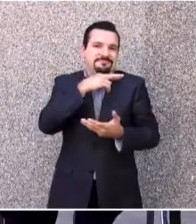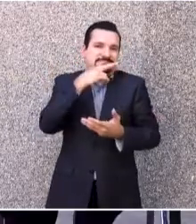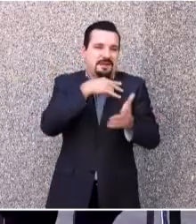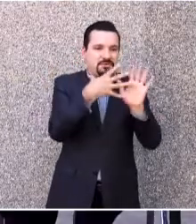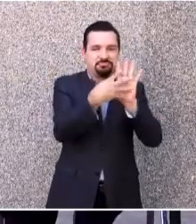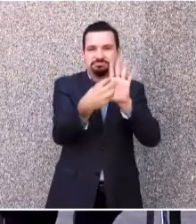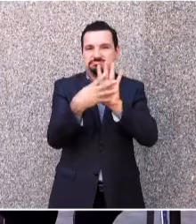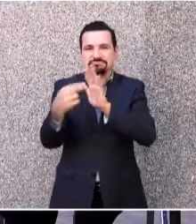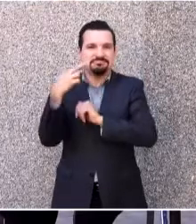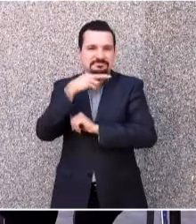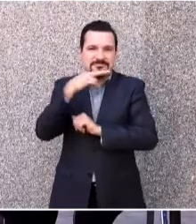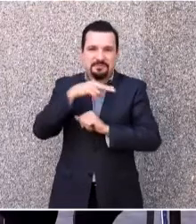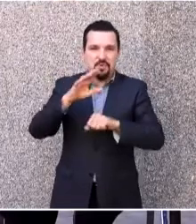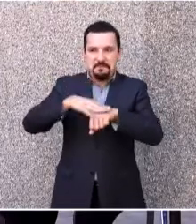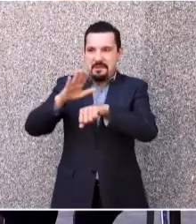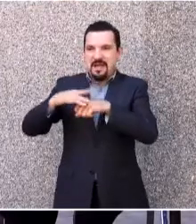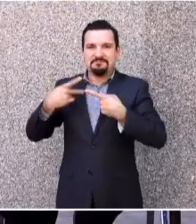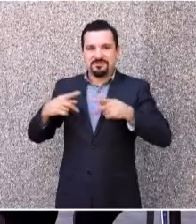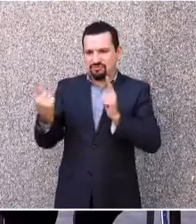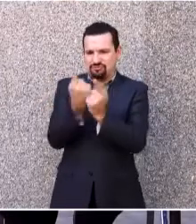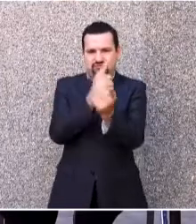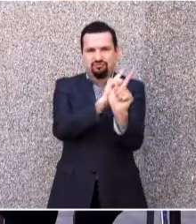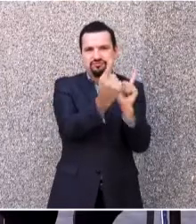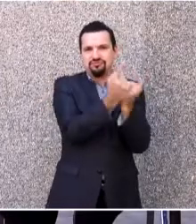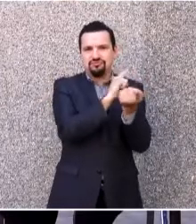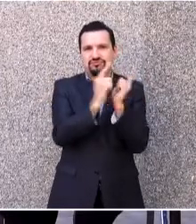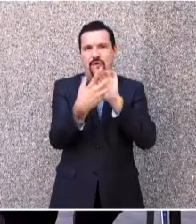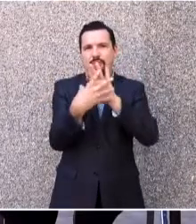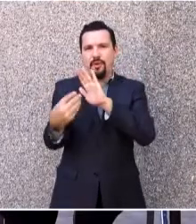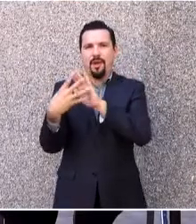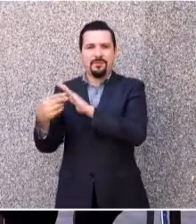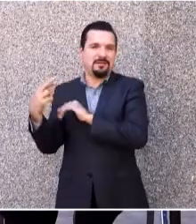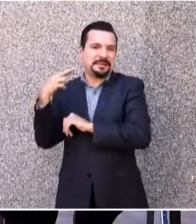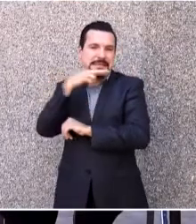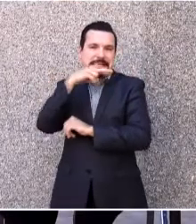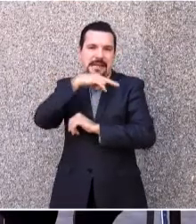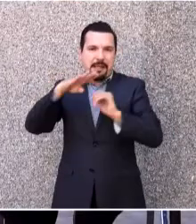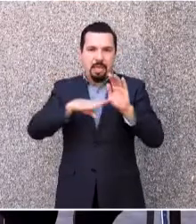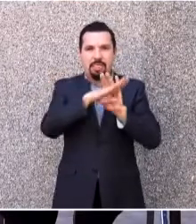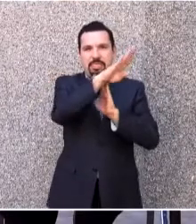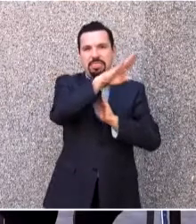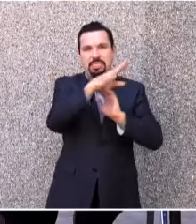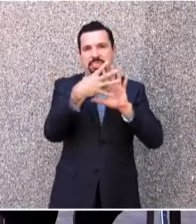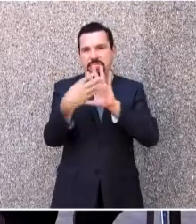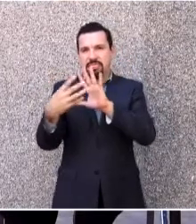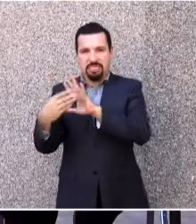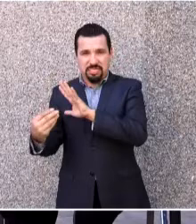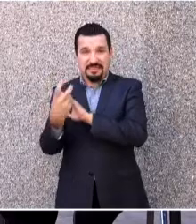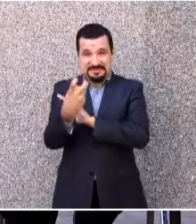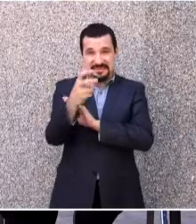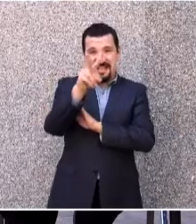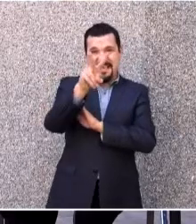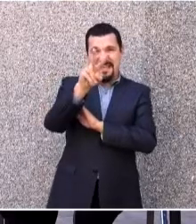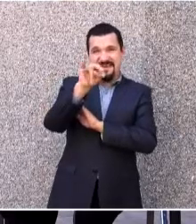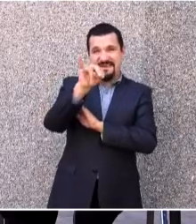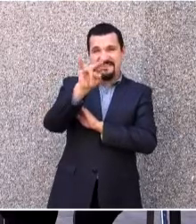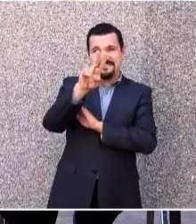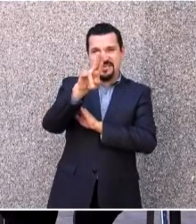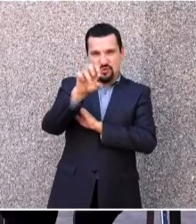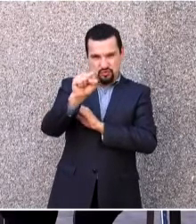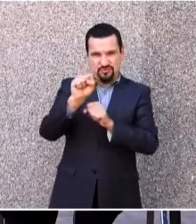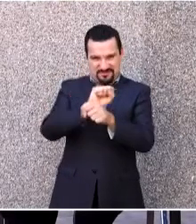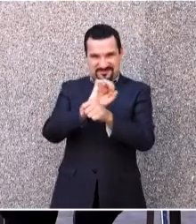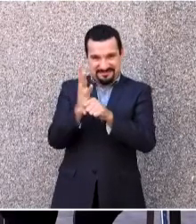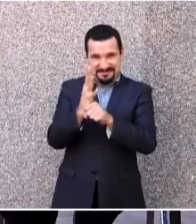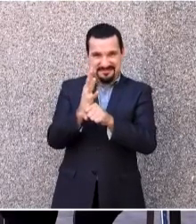entre las personas es mucho mayor. Este virus ha mostrado una gran capacidad de